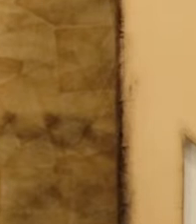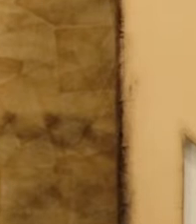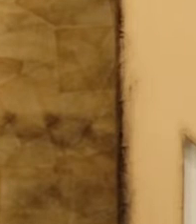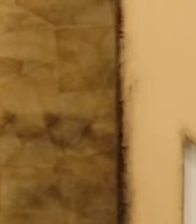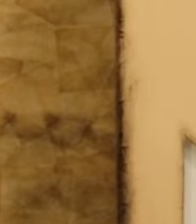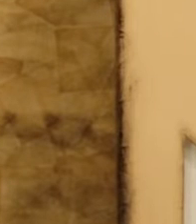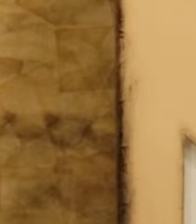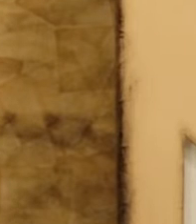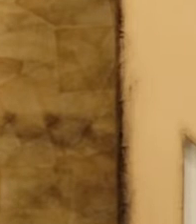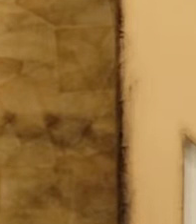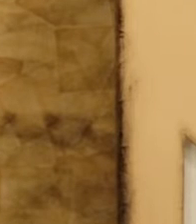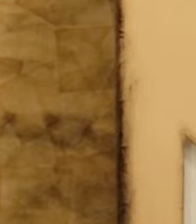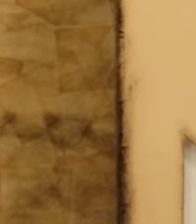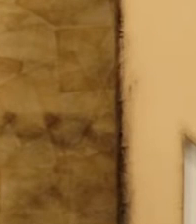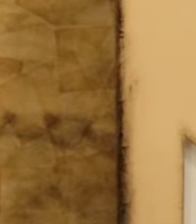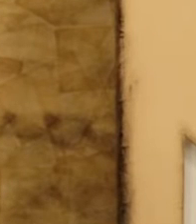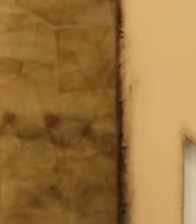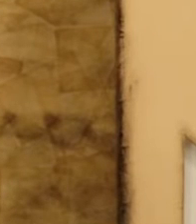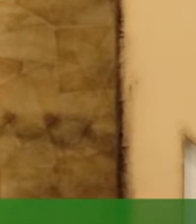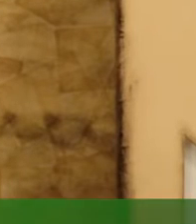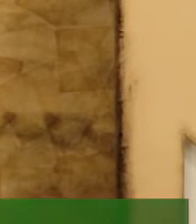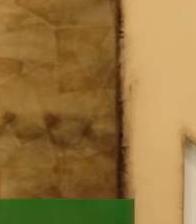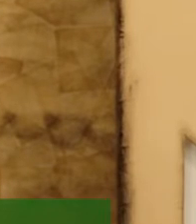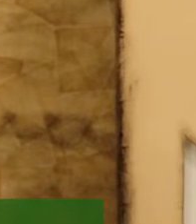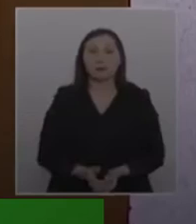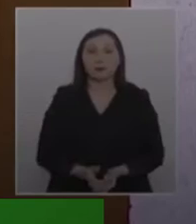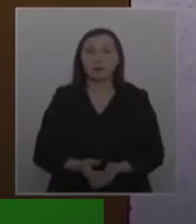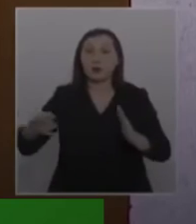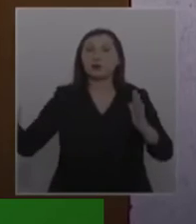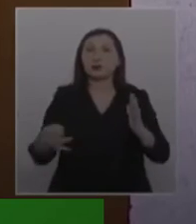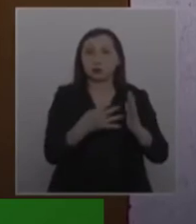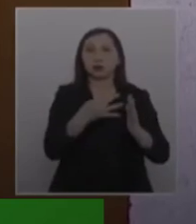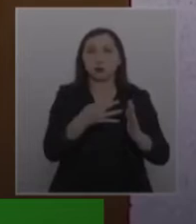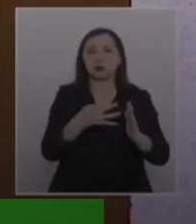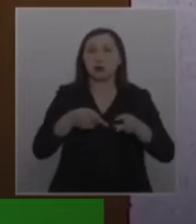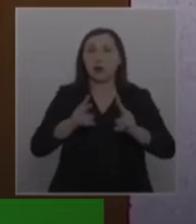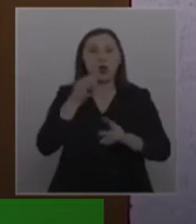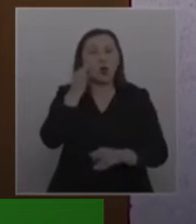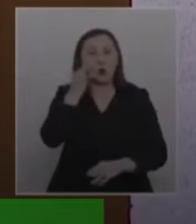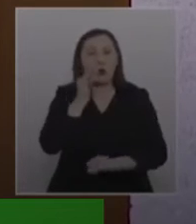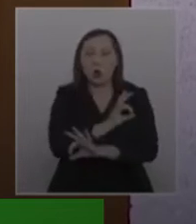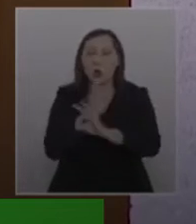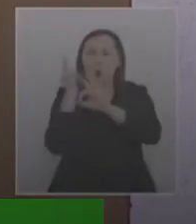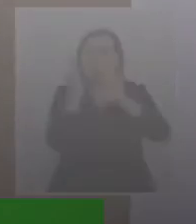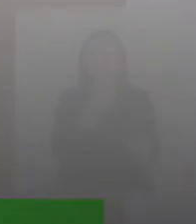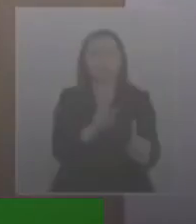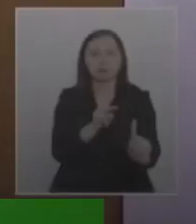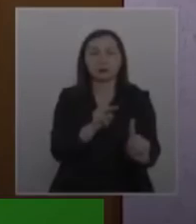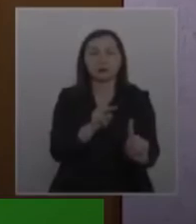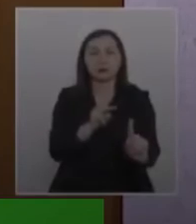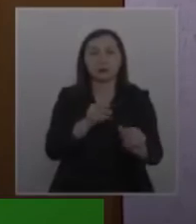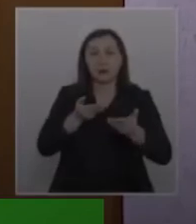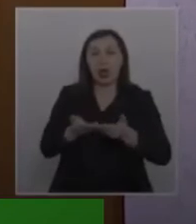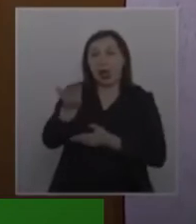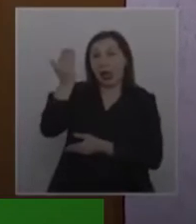coordinación de ya conformado el gabinete donde se pidió también la universidad de santiago de chile la usach donde